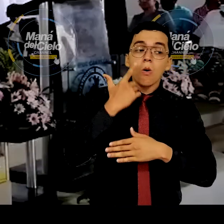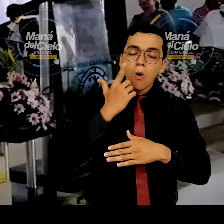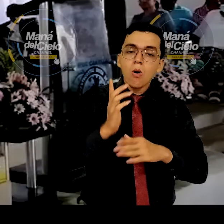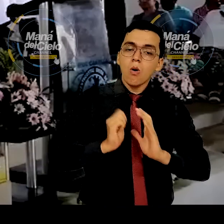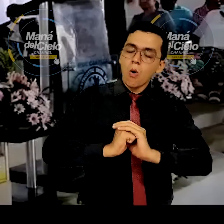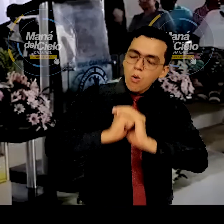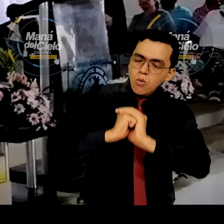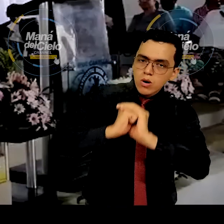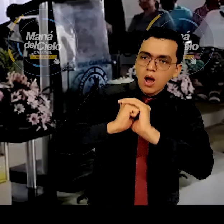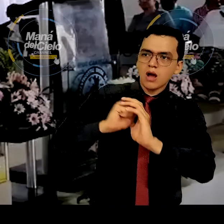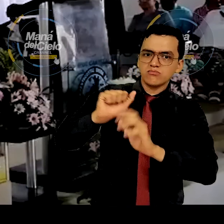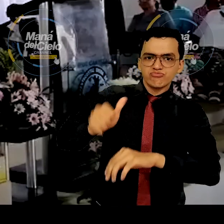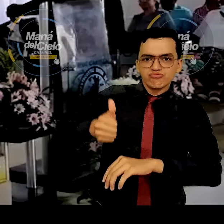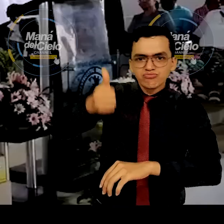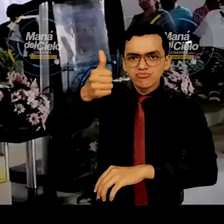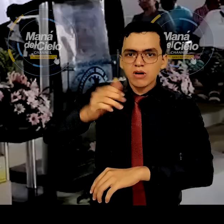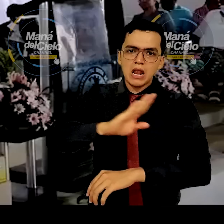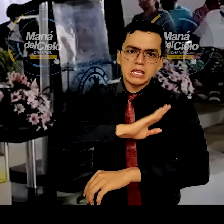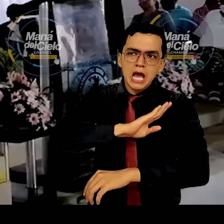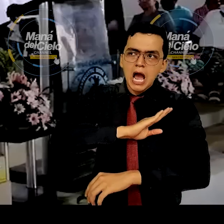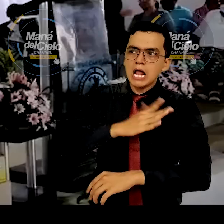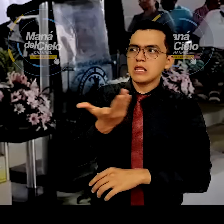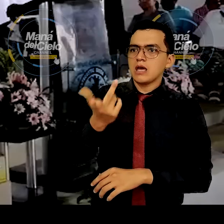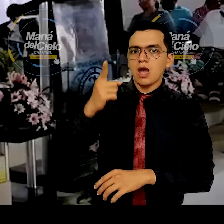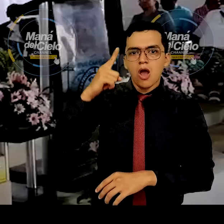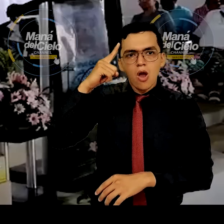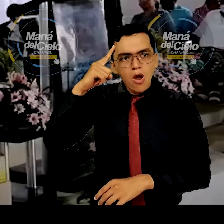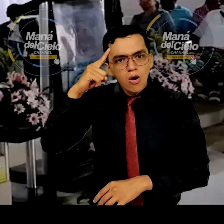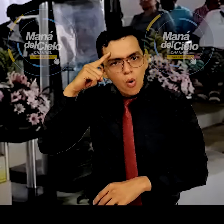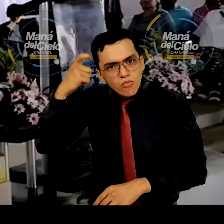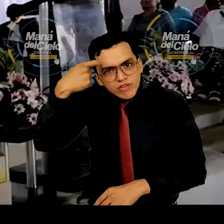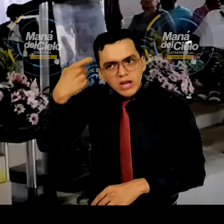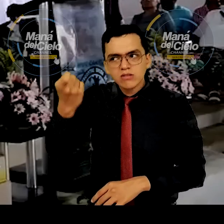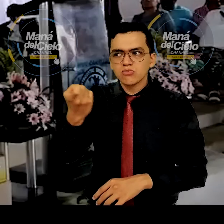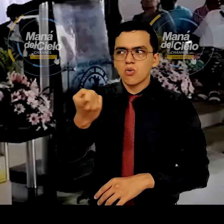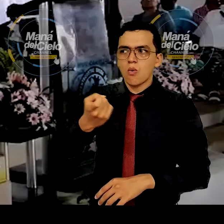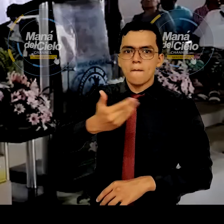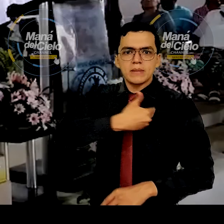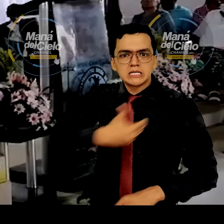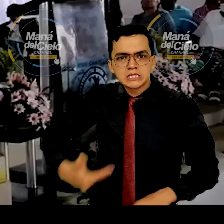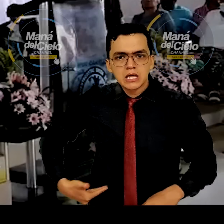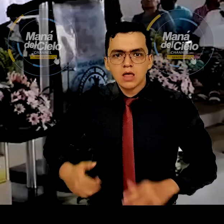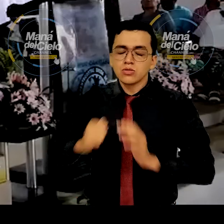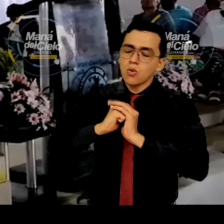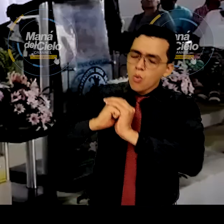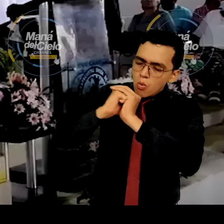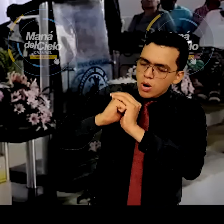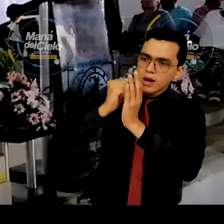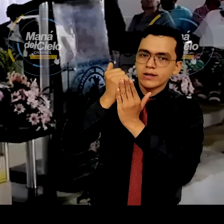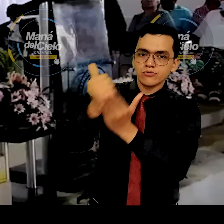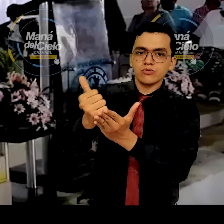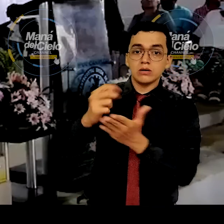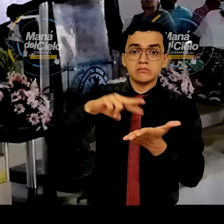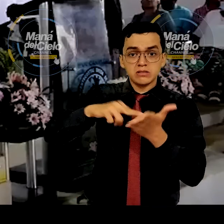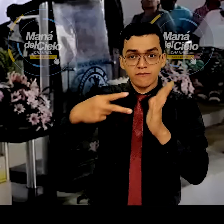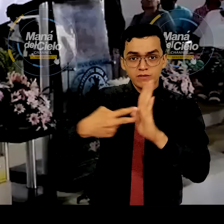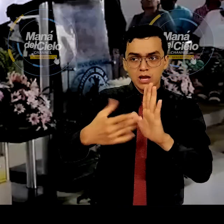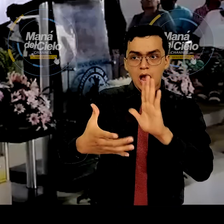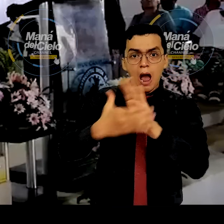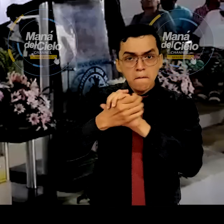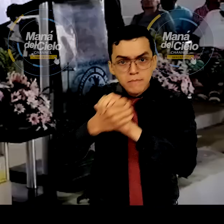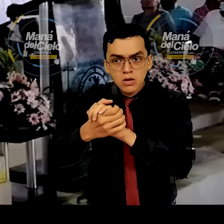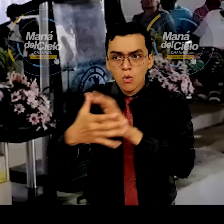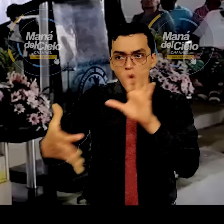seamos de ese partido. Dice que oremos por las autoridades para que vivamos quieta y reposadamente